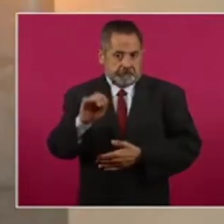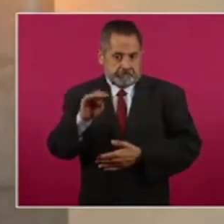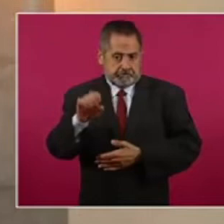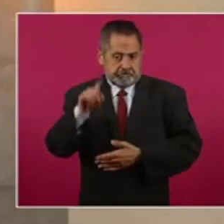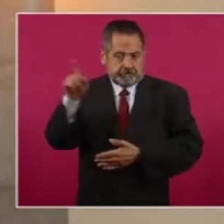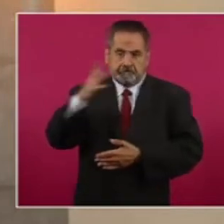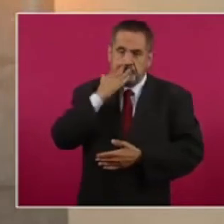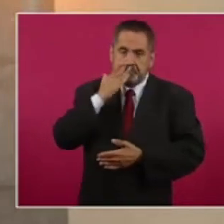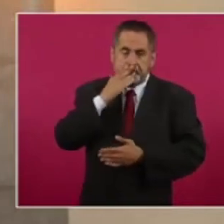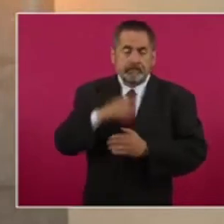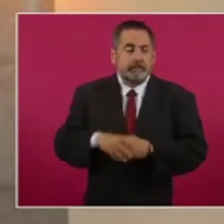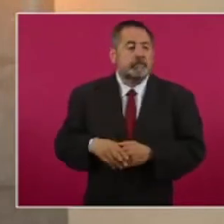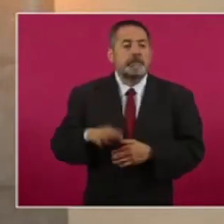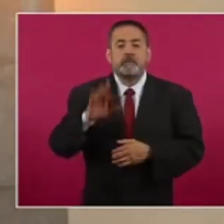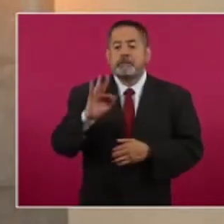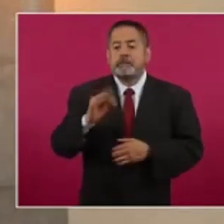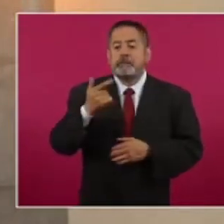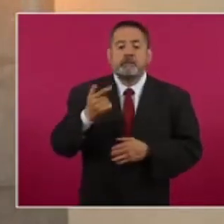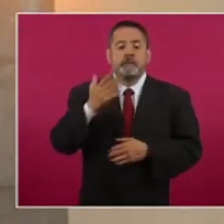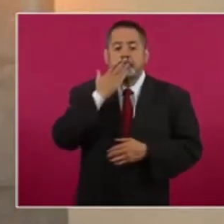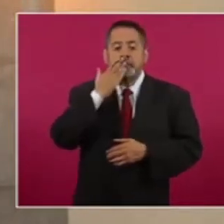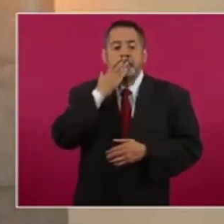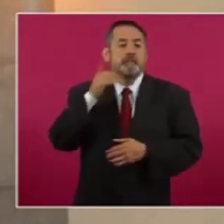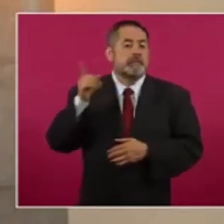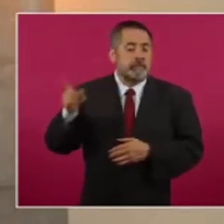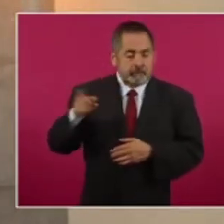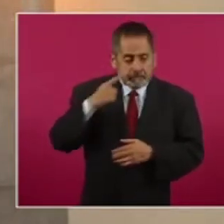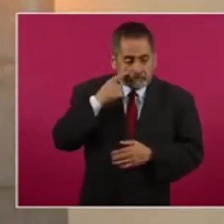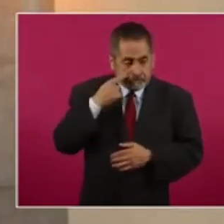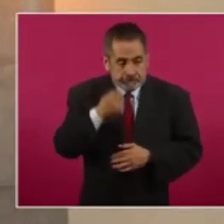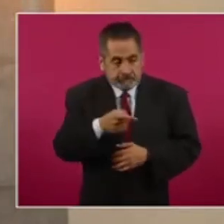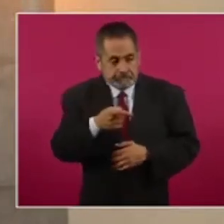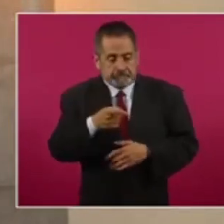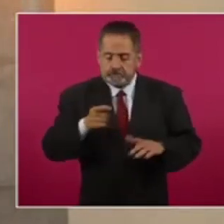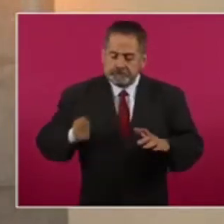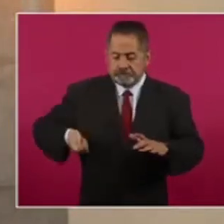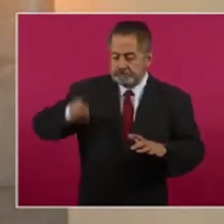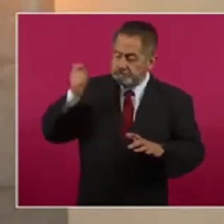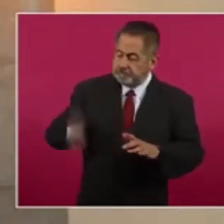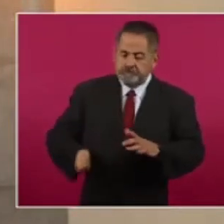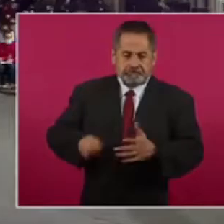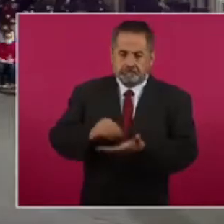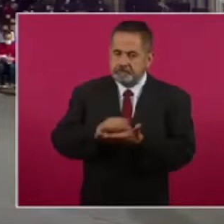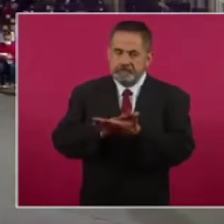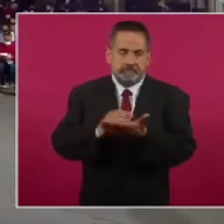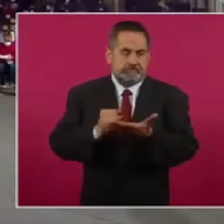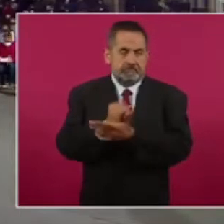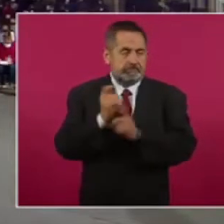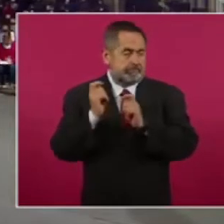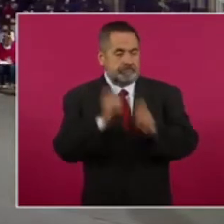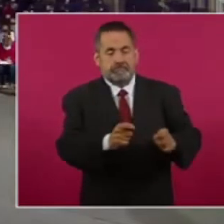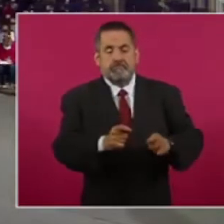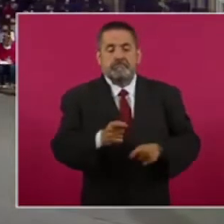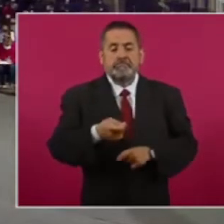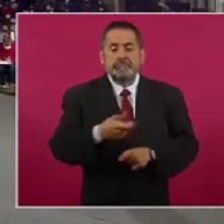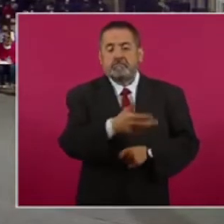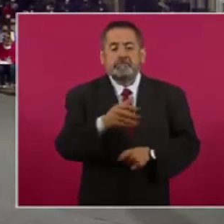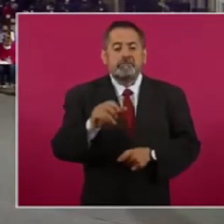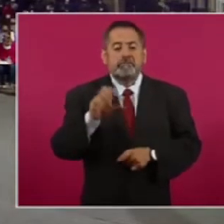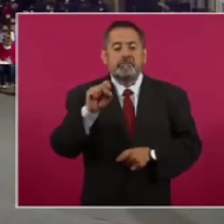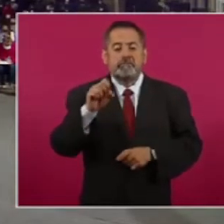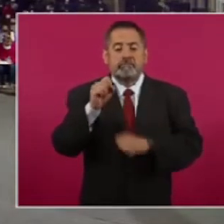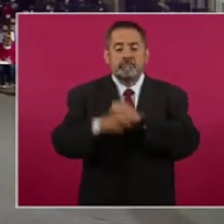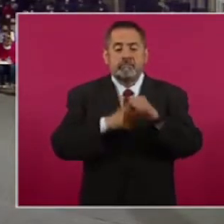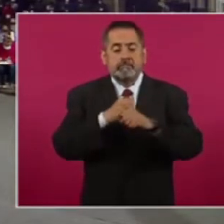la Fiscalía General de Justicia de Sonora logró la sentencia condenatoria de 60 años de prisión en contra